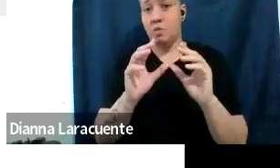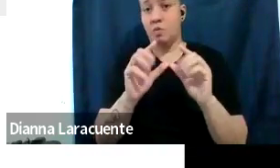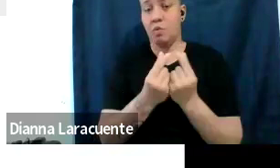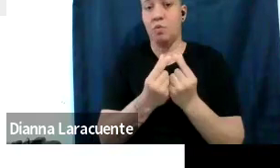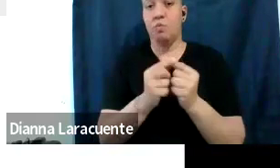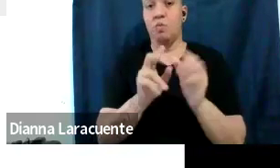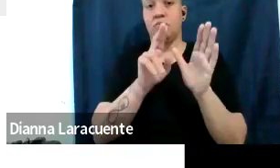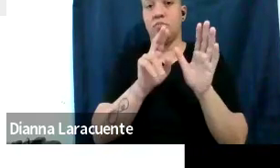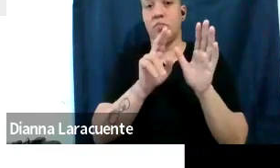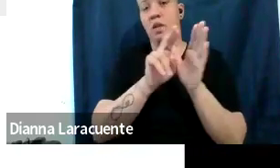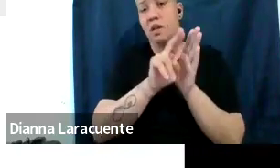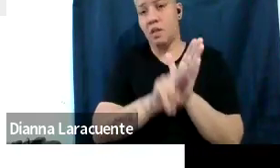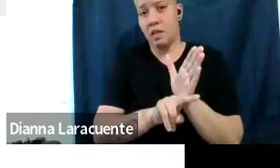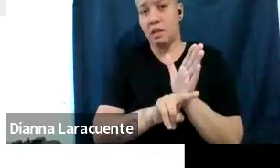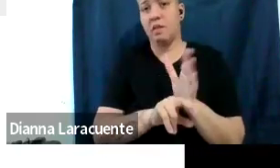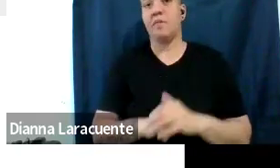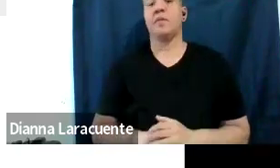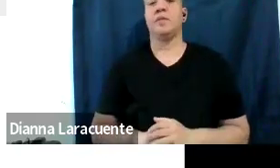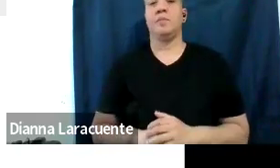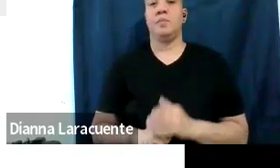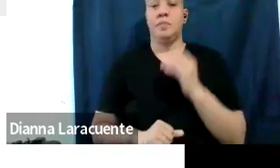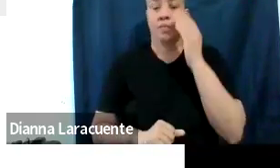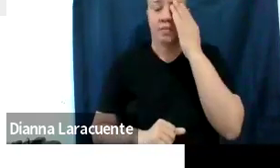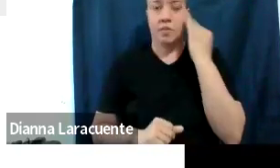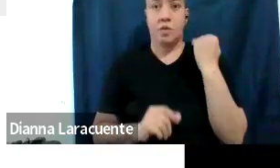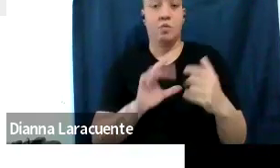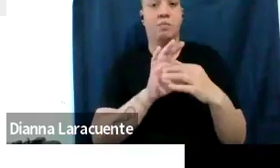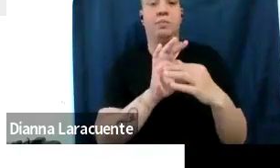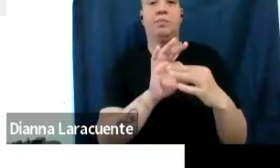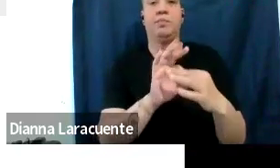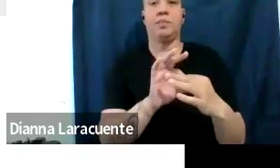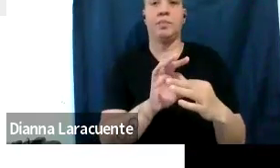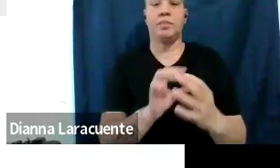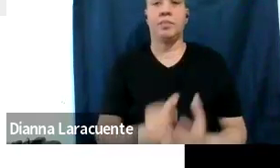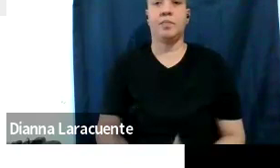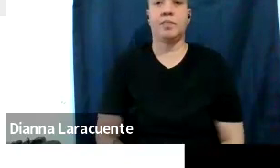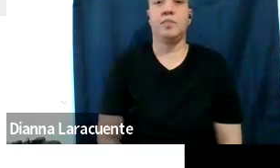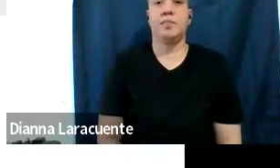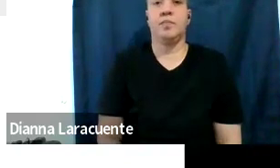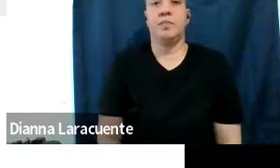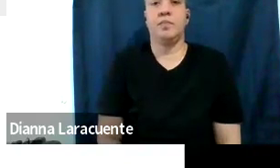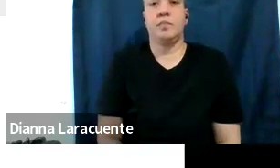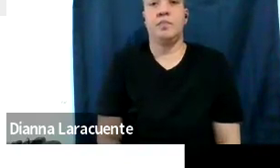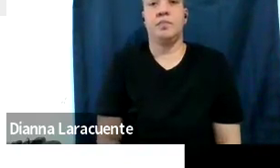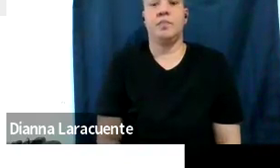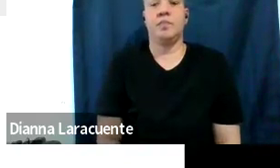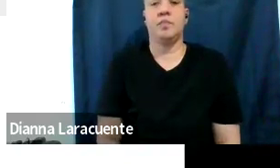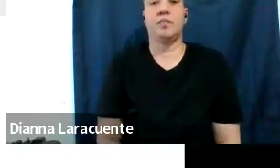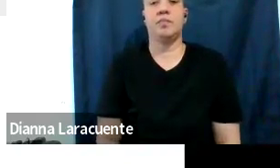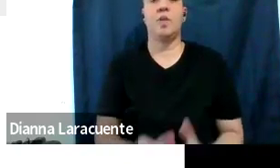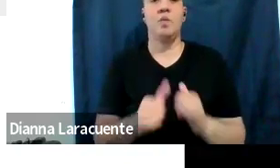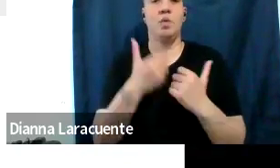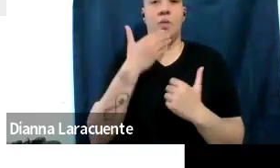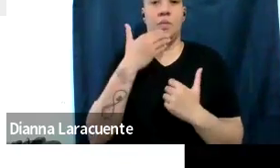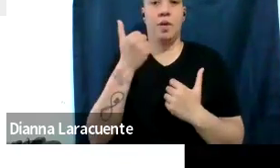él. Yo me asocio a usted, dice, como uno de los mejores amigos